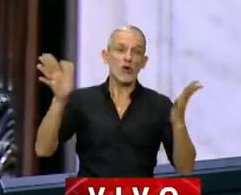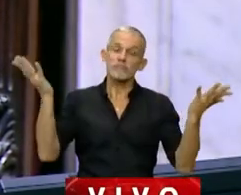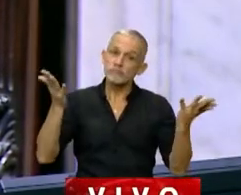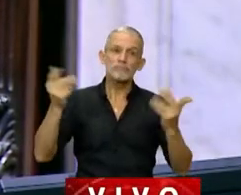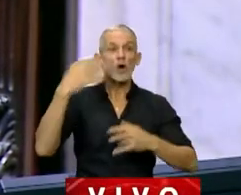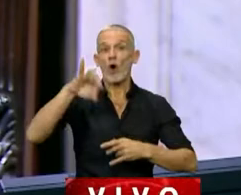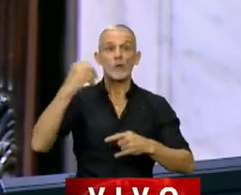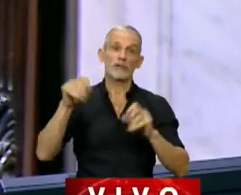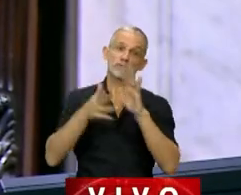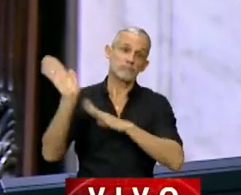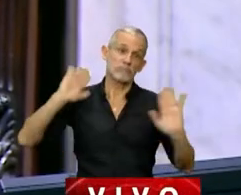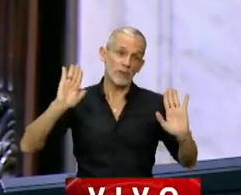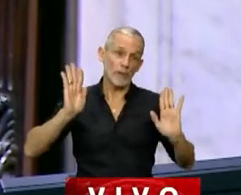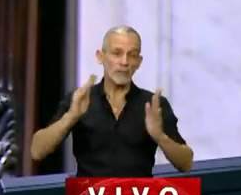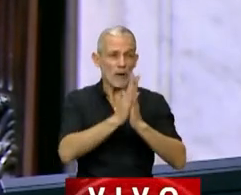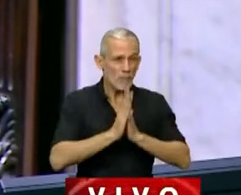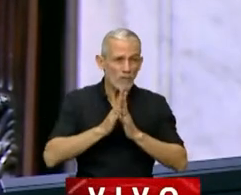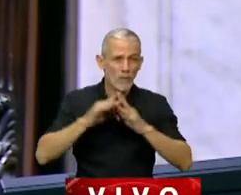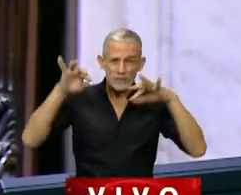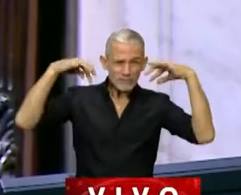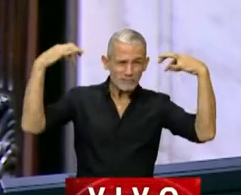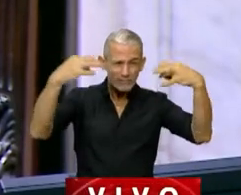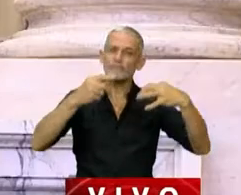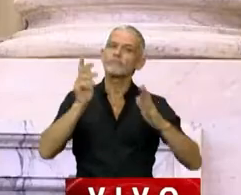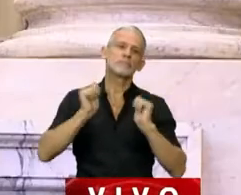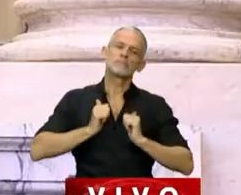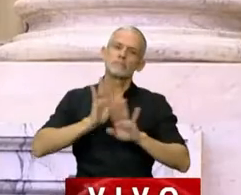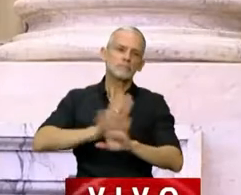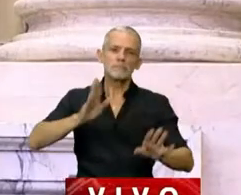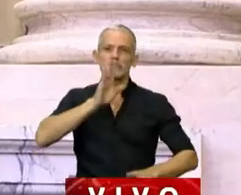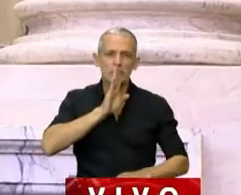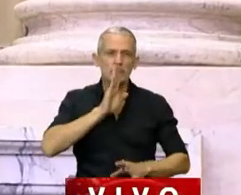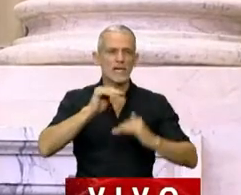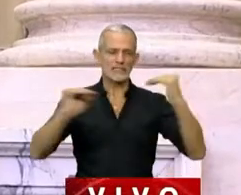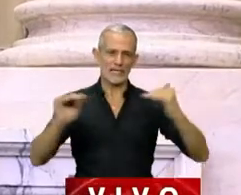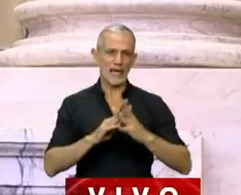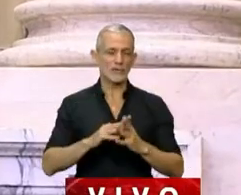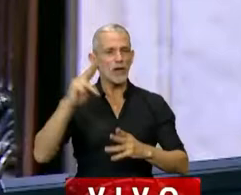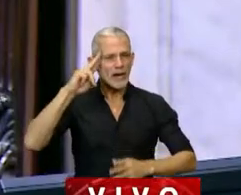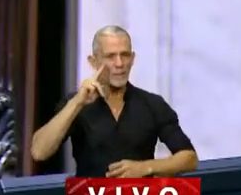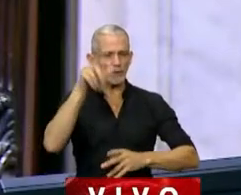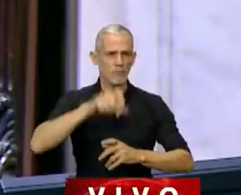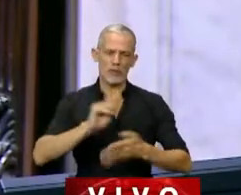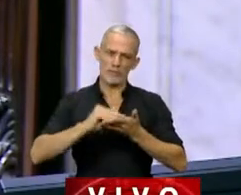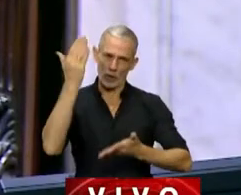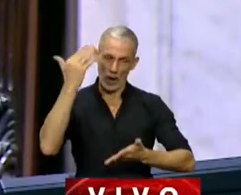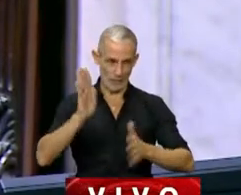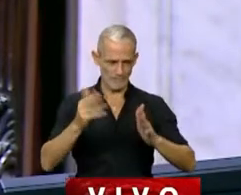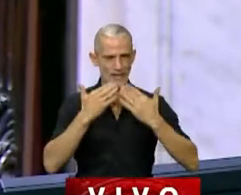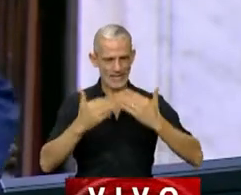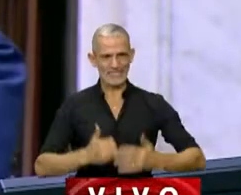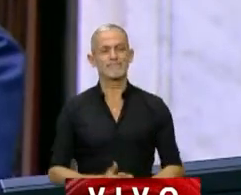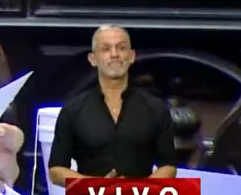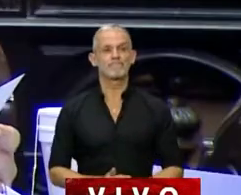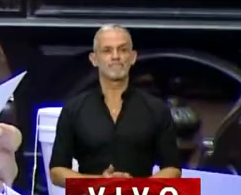a estar obligados a desalojarla. Por eso le pido, por favor, silencio y respeto para con el expositor. Adelante, diputada. Gracias,